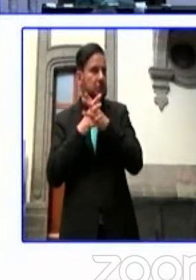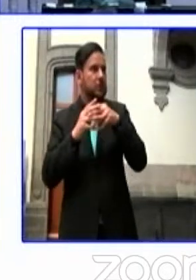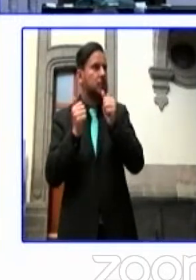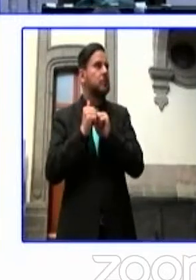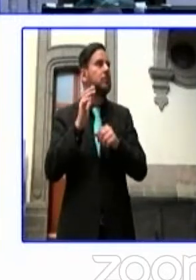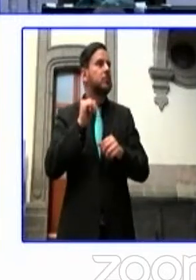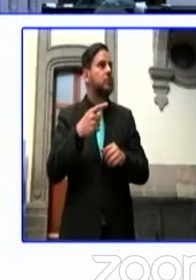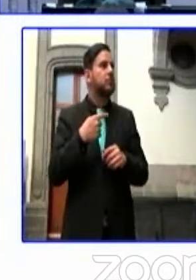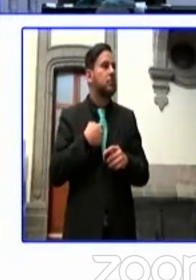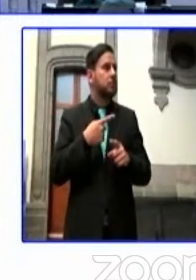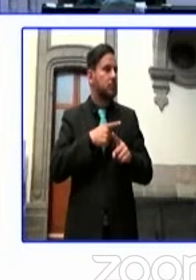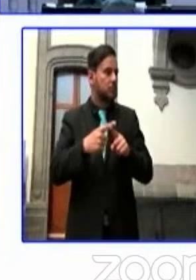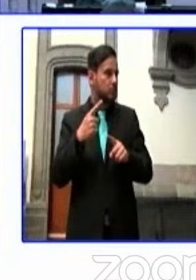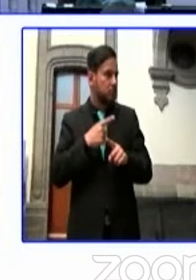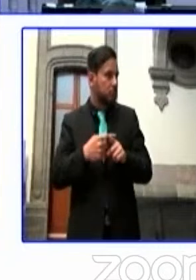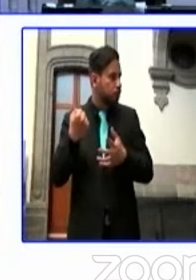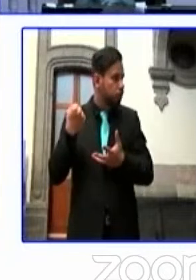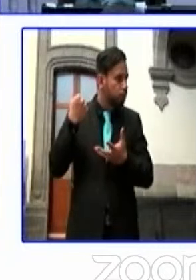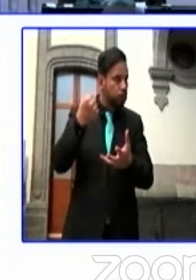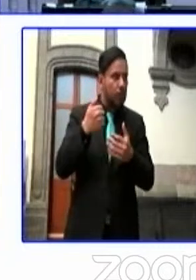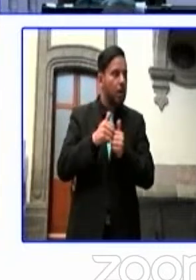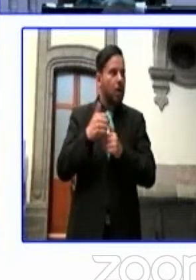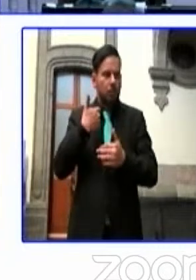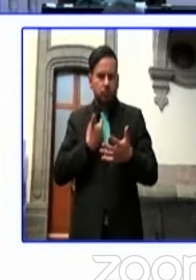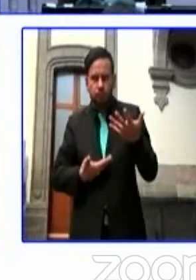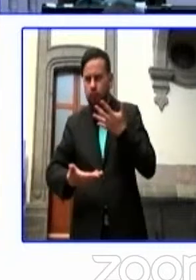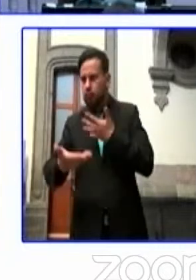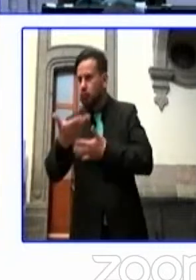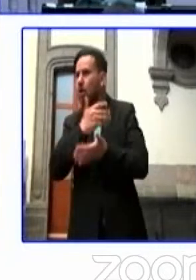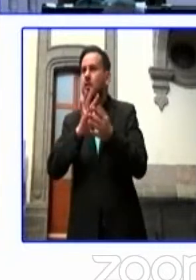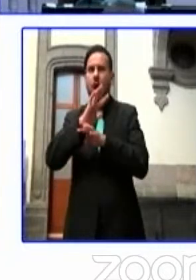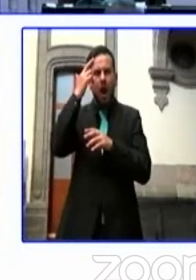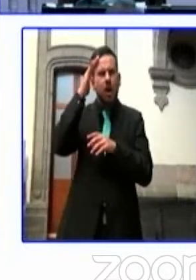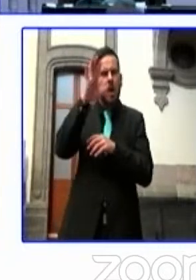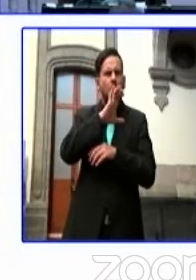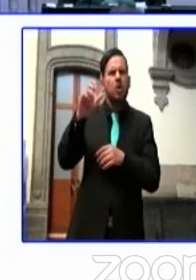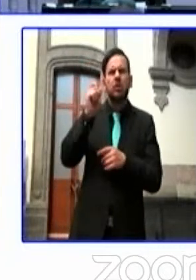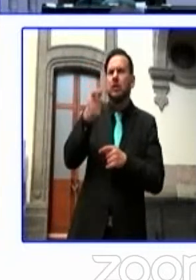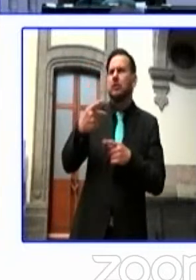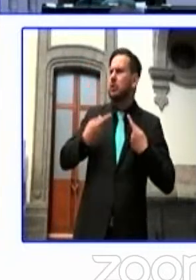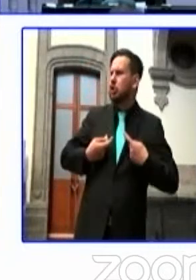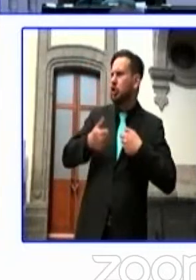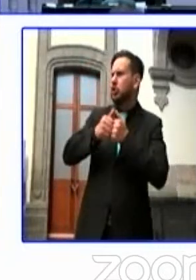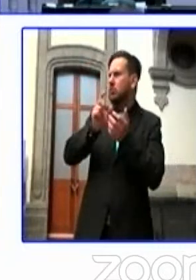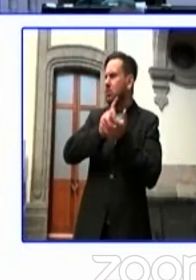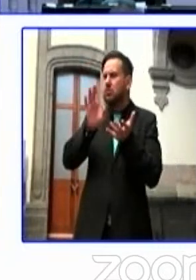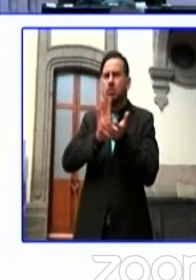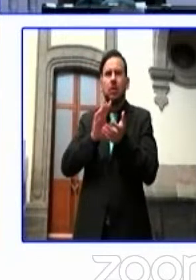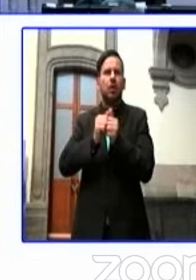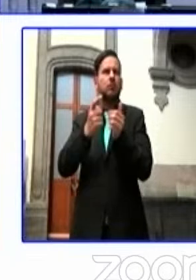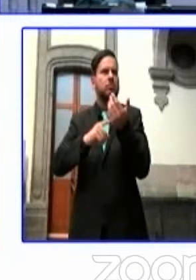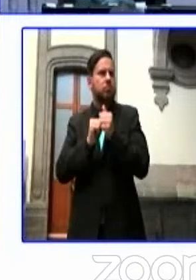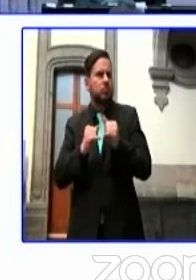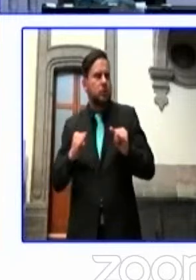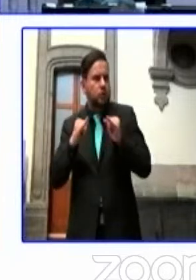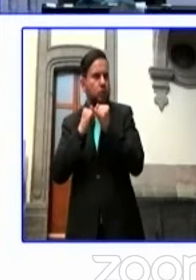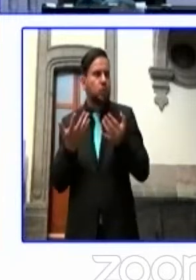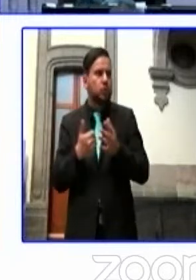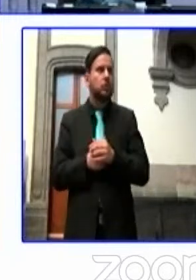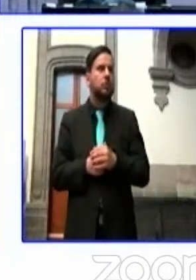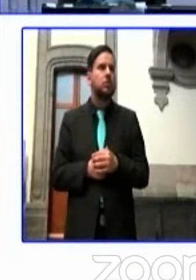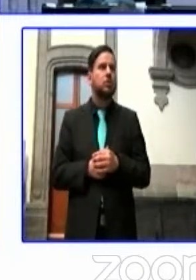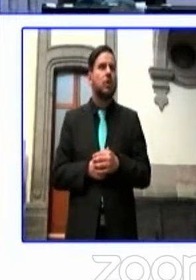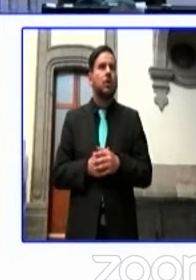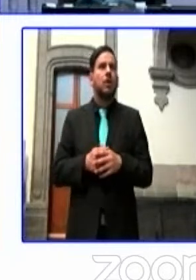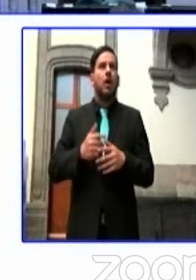recursos, reparaciones y compensaciones. Ya se reconoce que las personas con discapacidad que han estado en instituciones les han